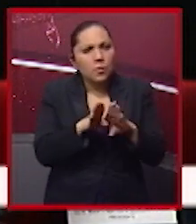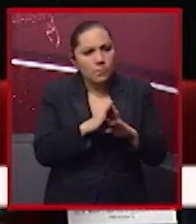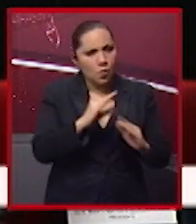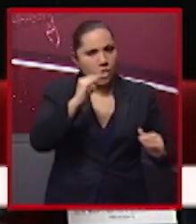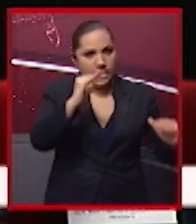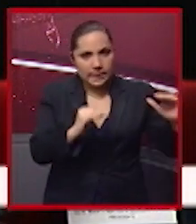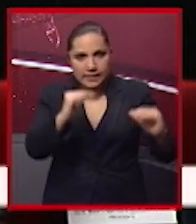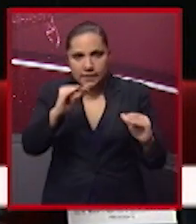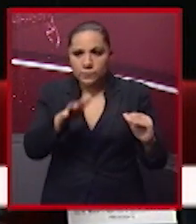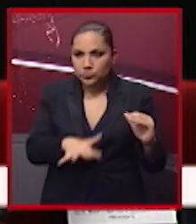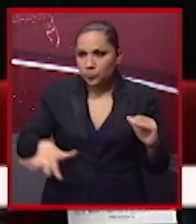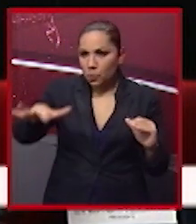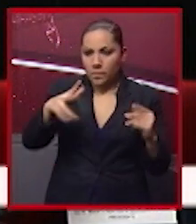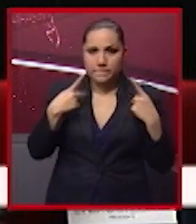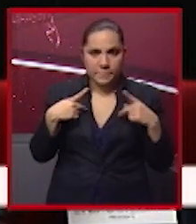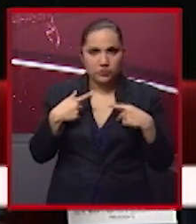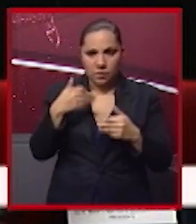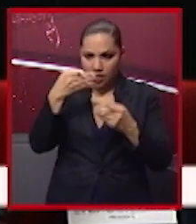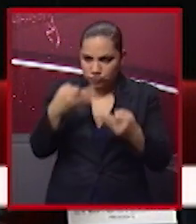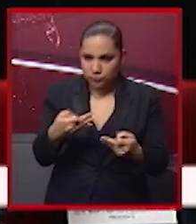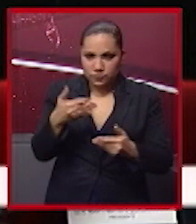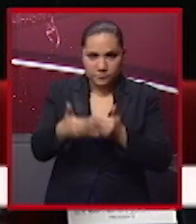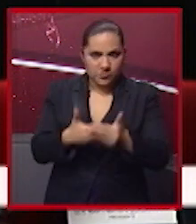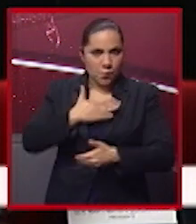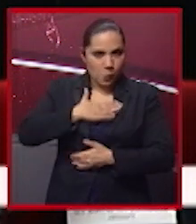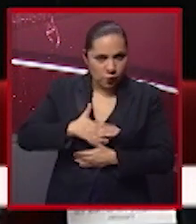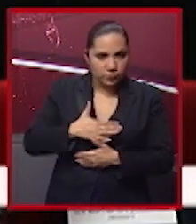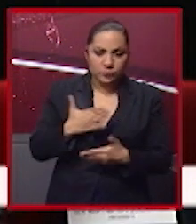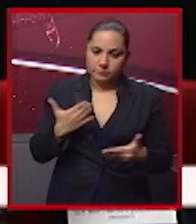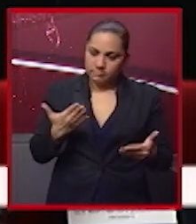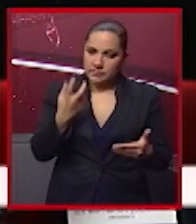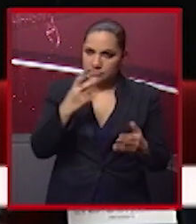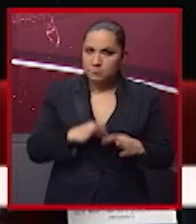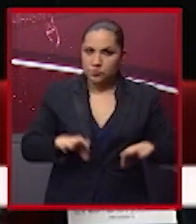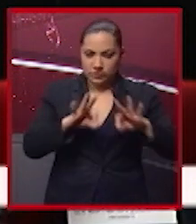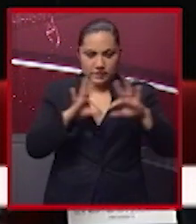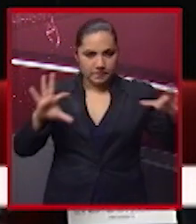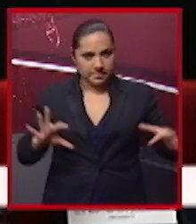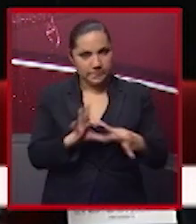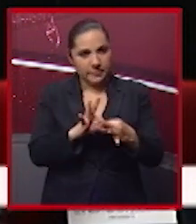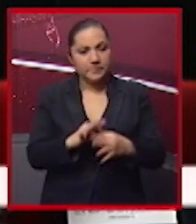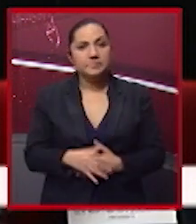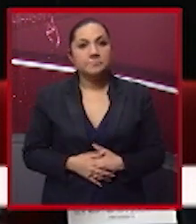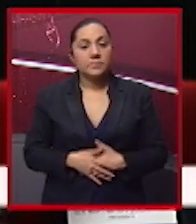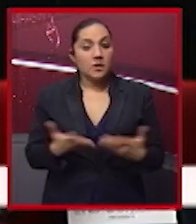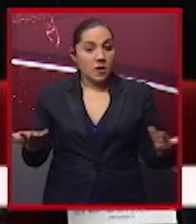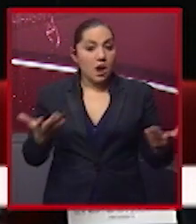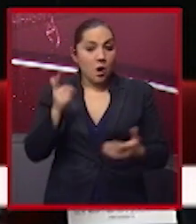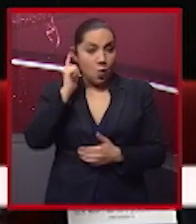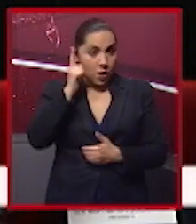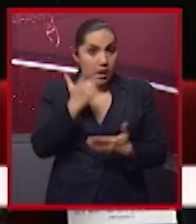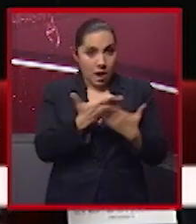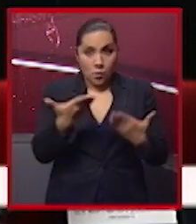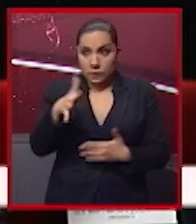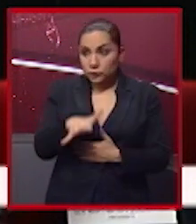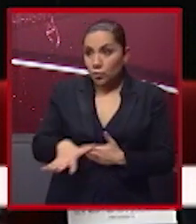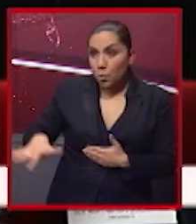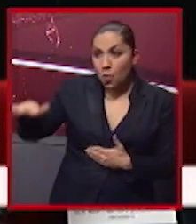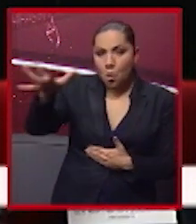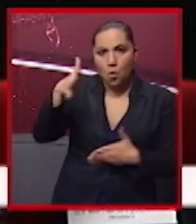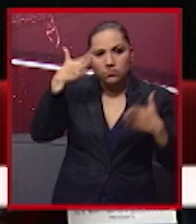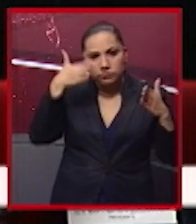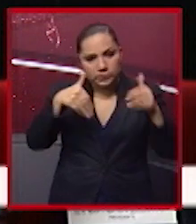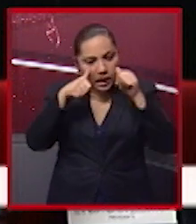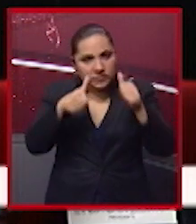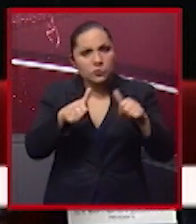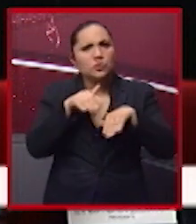Es deseable que las autoridades tomen en cuenta el debate que cuestiona las causas de la desigualdad